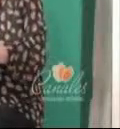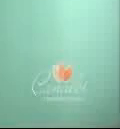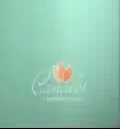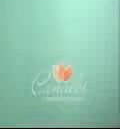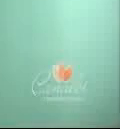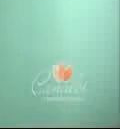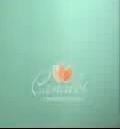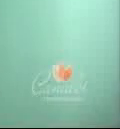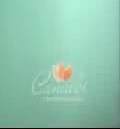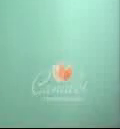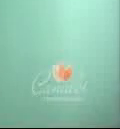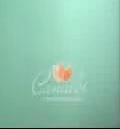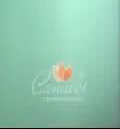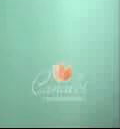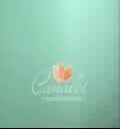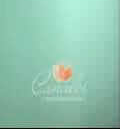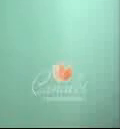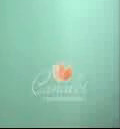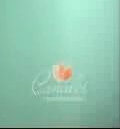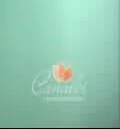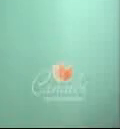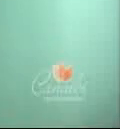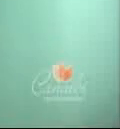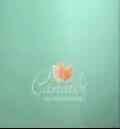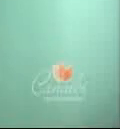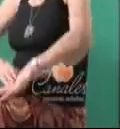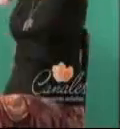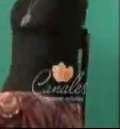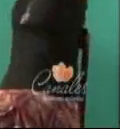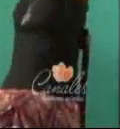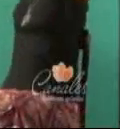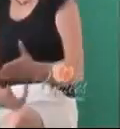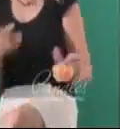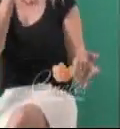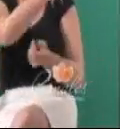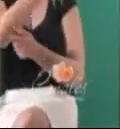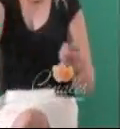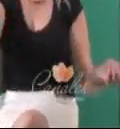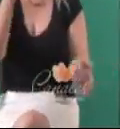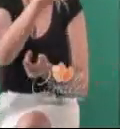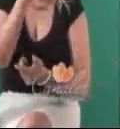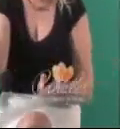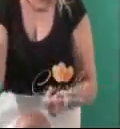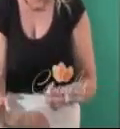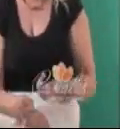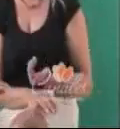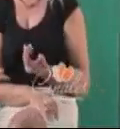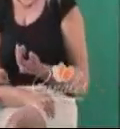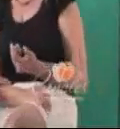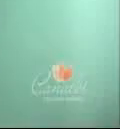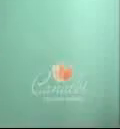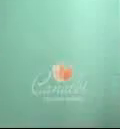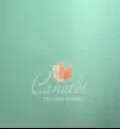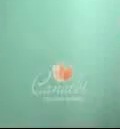señas argentinas. Se trata del primer sitio de internet de acceso libre y gratuito, que contiene libros y cuentos